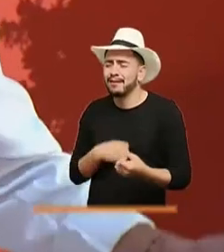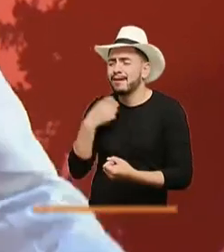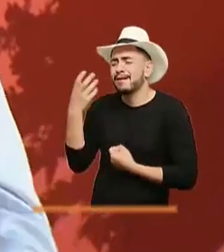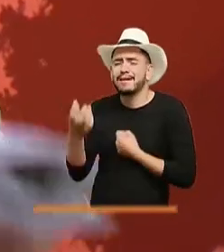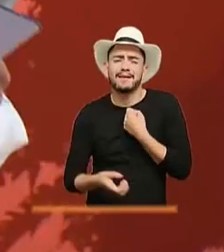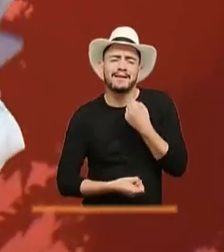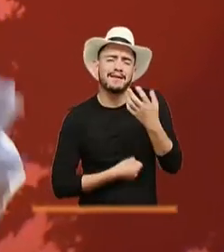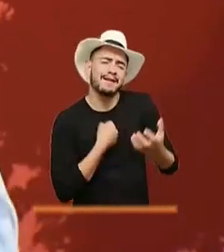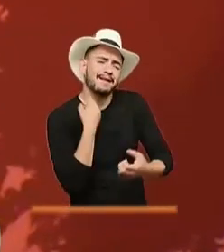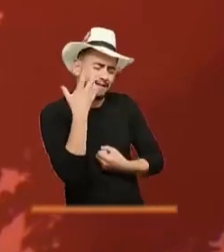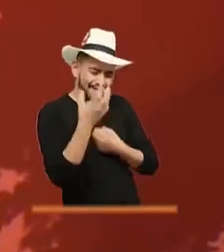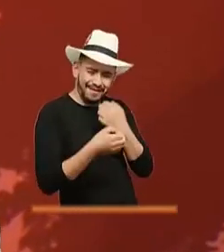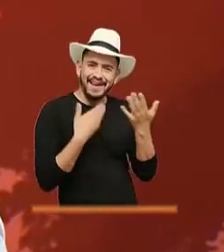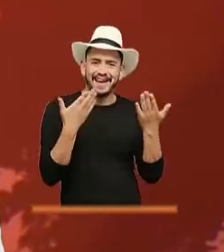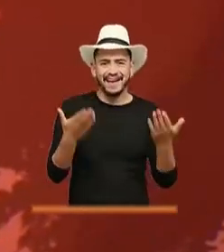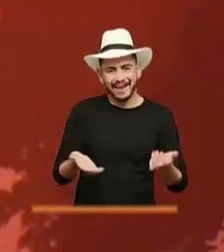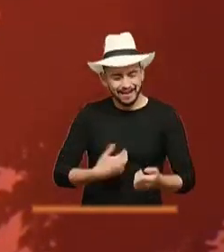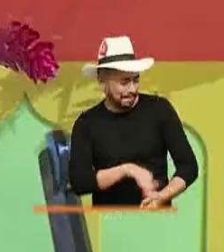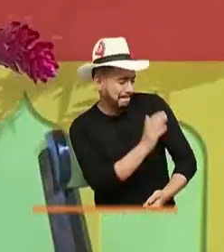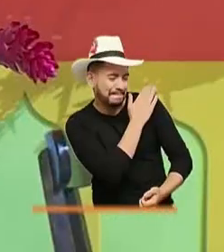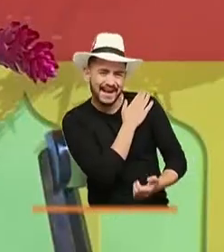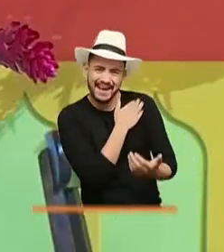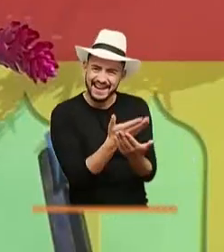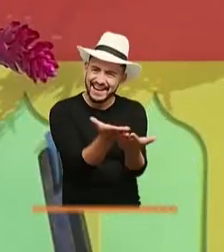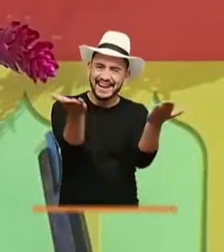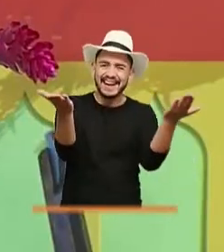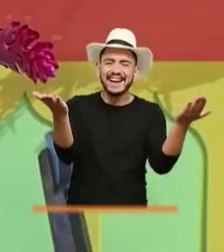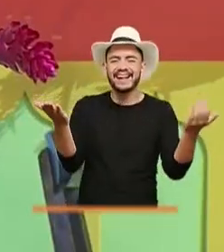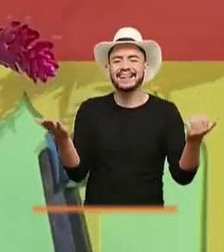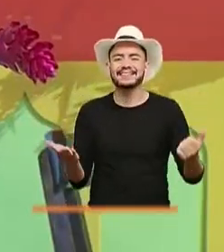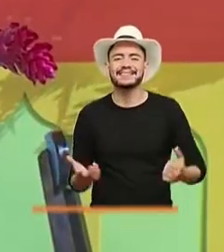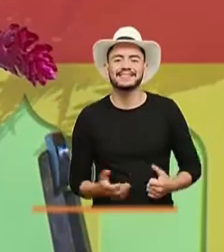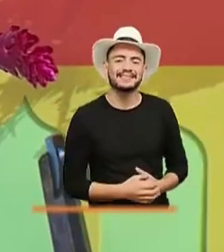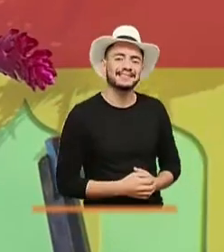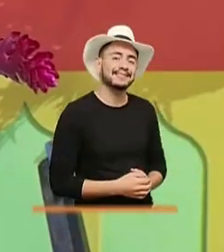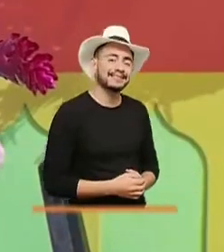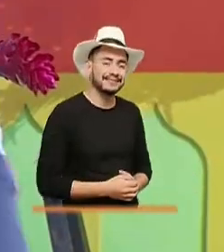decía: ¡Trobe, trobe, compañero!